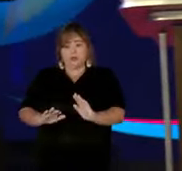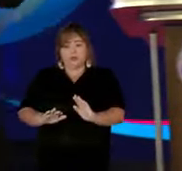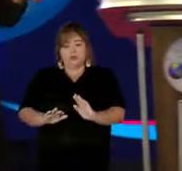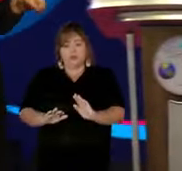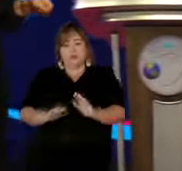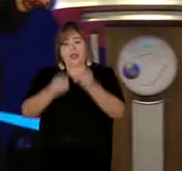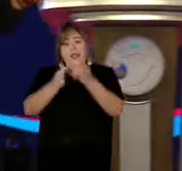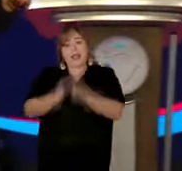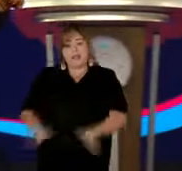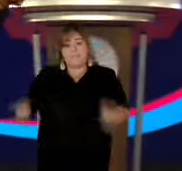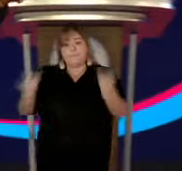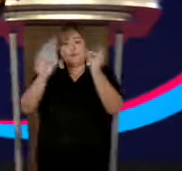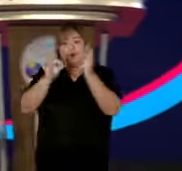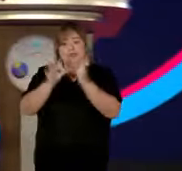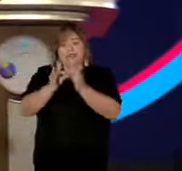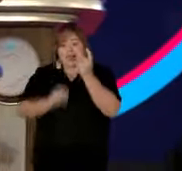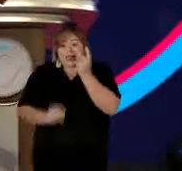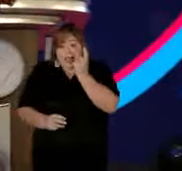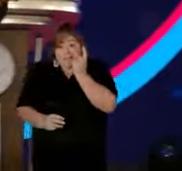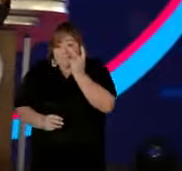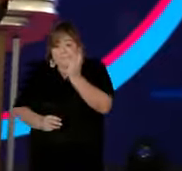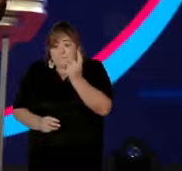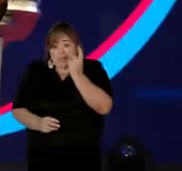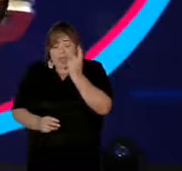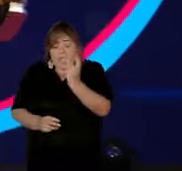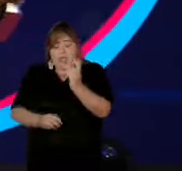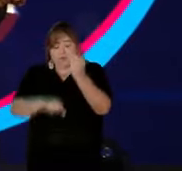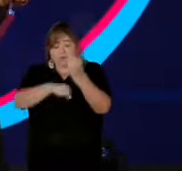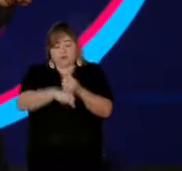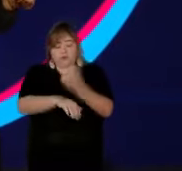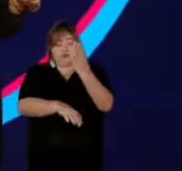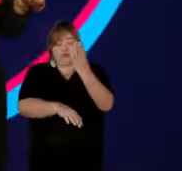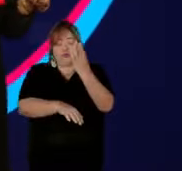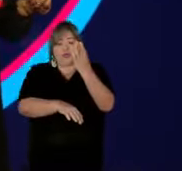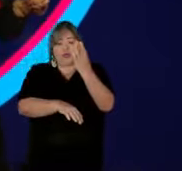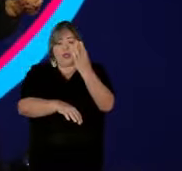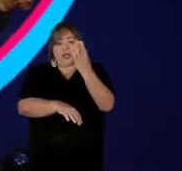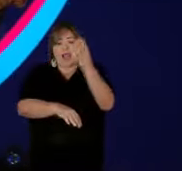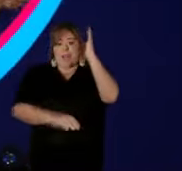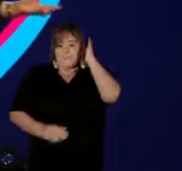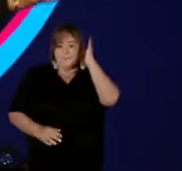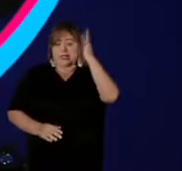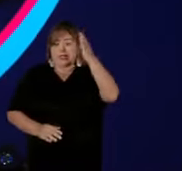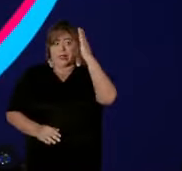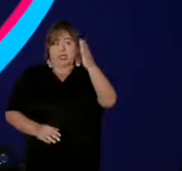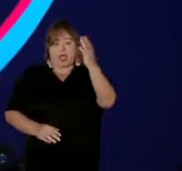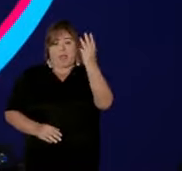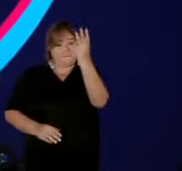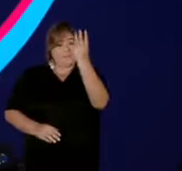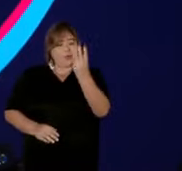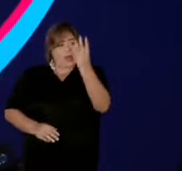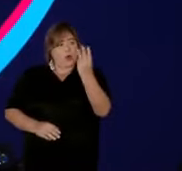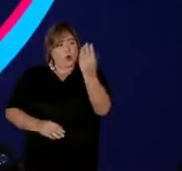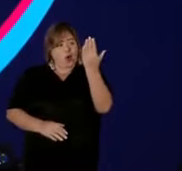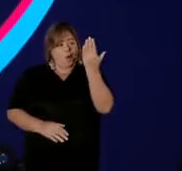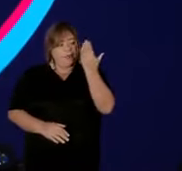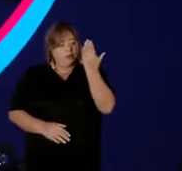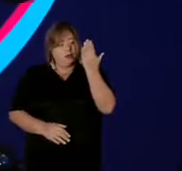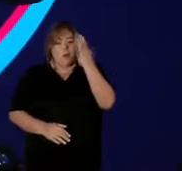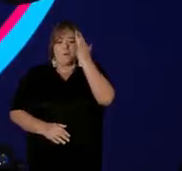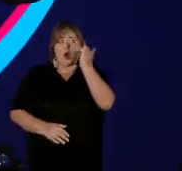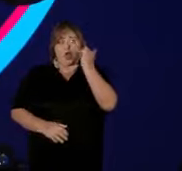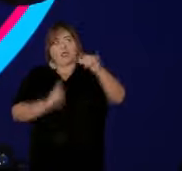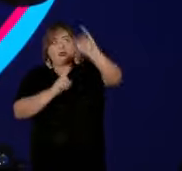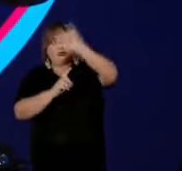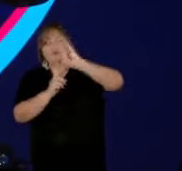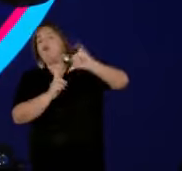el Apóstol Wanda Rolón Facebook, el mensaje del miércoles. Fue tan cargada la